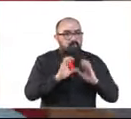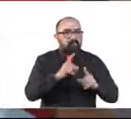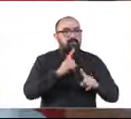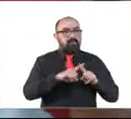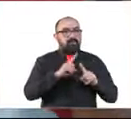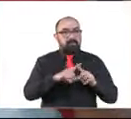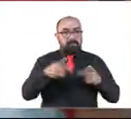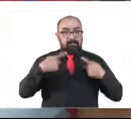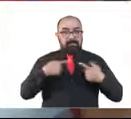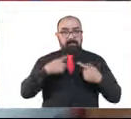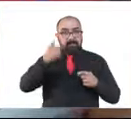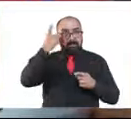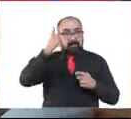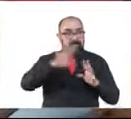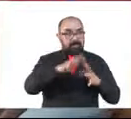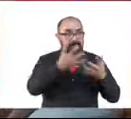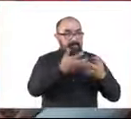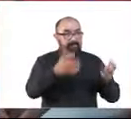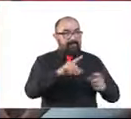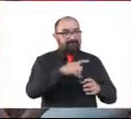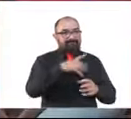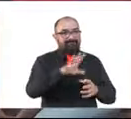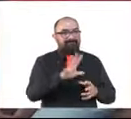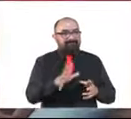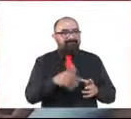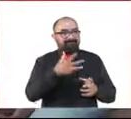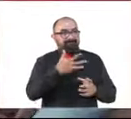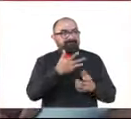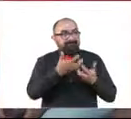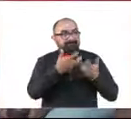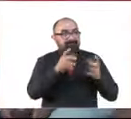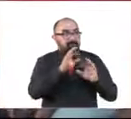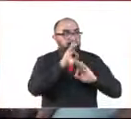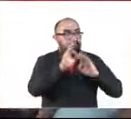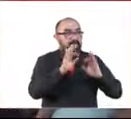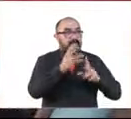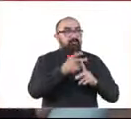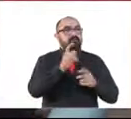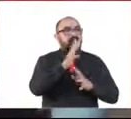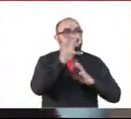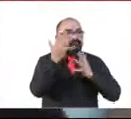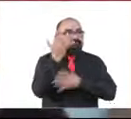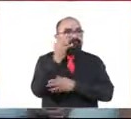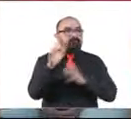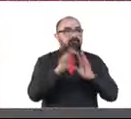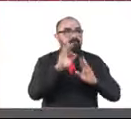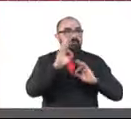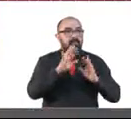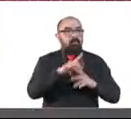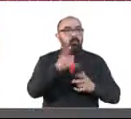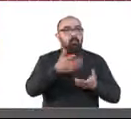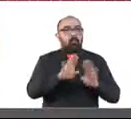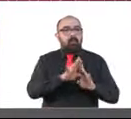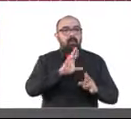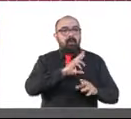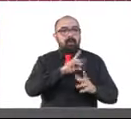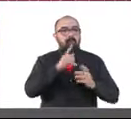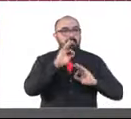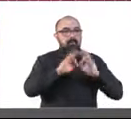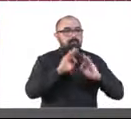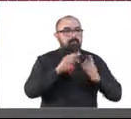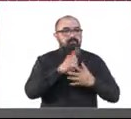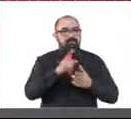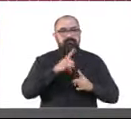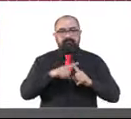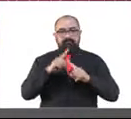propios comuneros, los propios ejidatarios puedan conservar sus tierras y a partir de eso tener un ingreso. Son 4.500